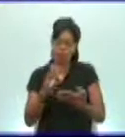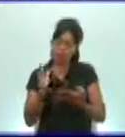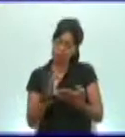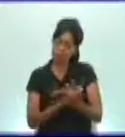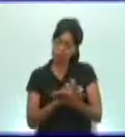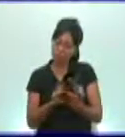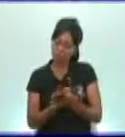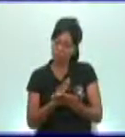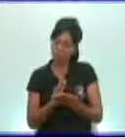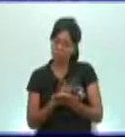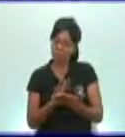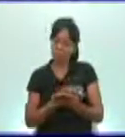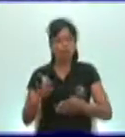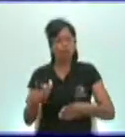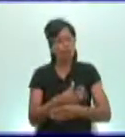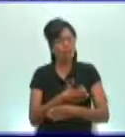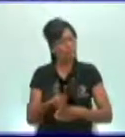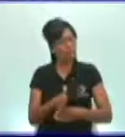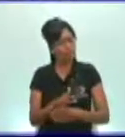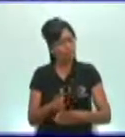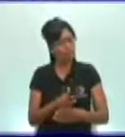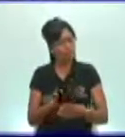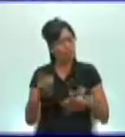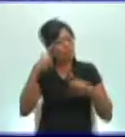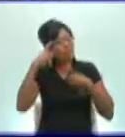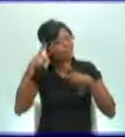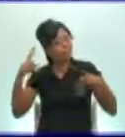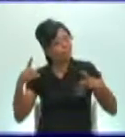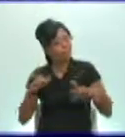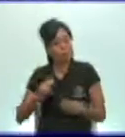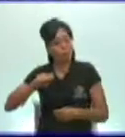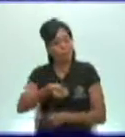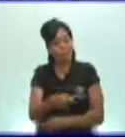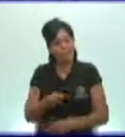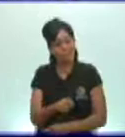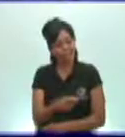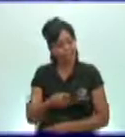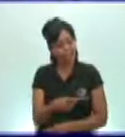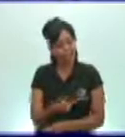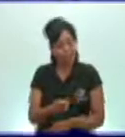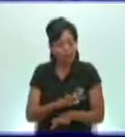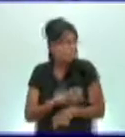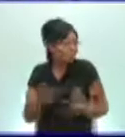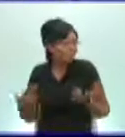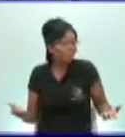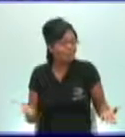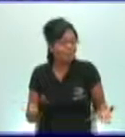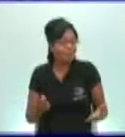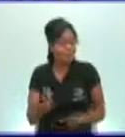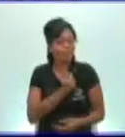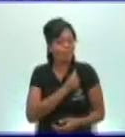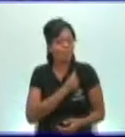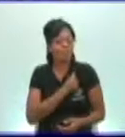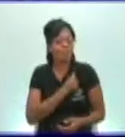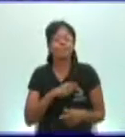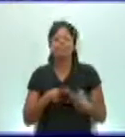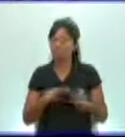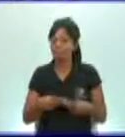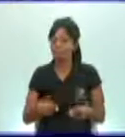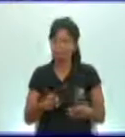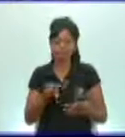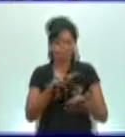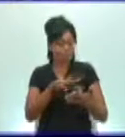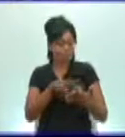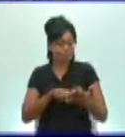diferentes científicos, libros de aventura, del género que ustedes deseen, pero leer porque el conocimiento